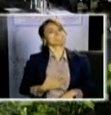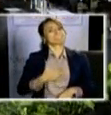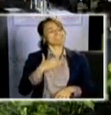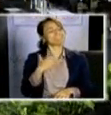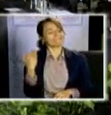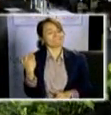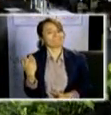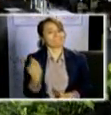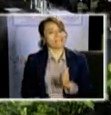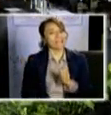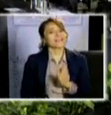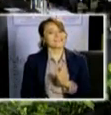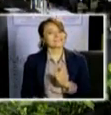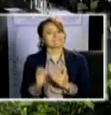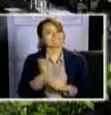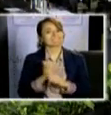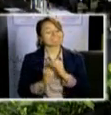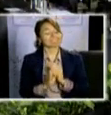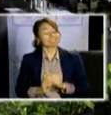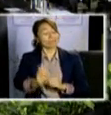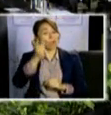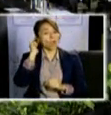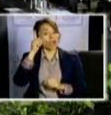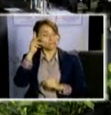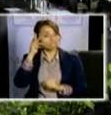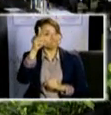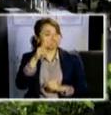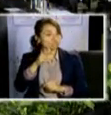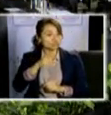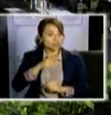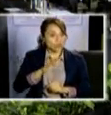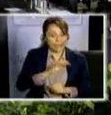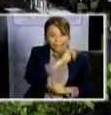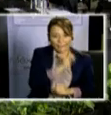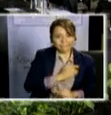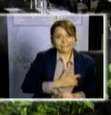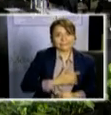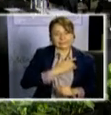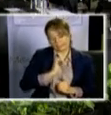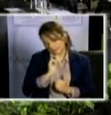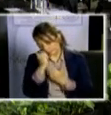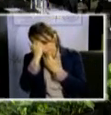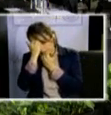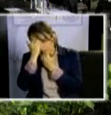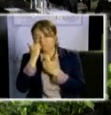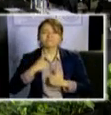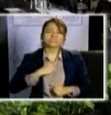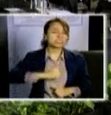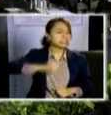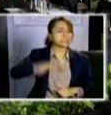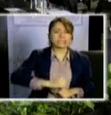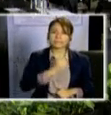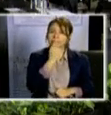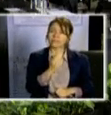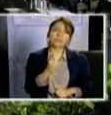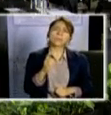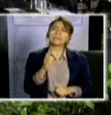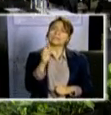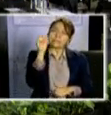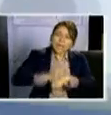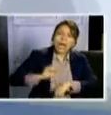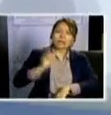haber hecho, pero yo comento algo siempre, de que el sol sale todos los días y todos los días es un buen inicio.